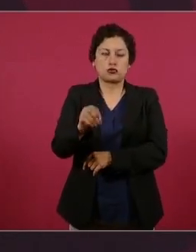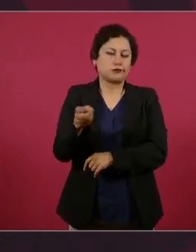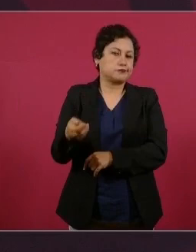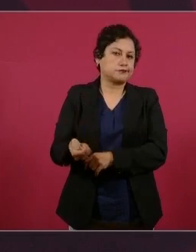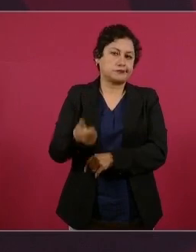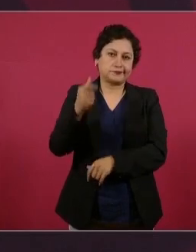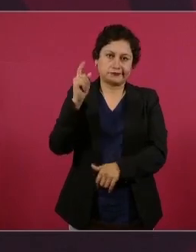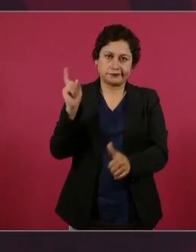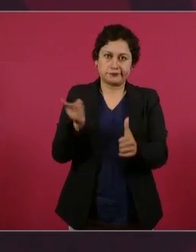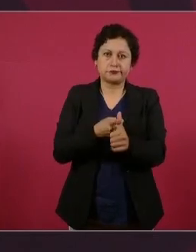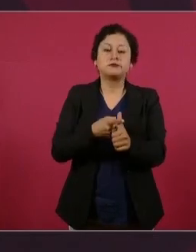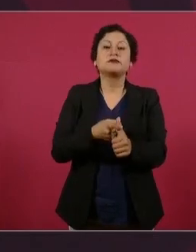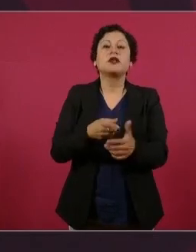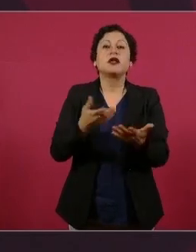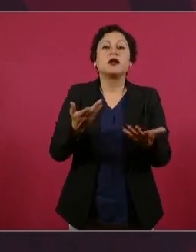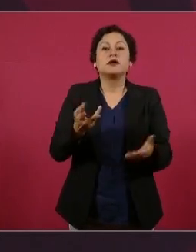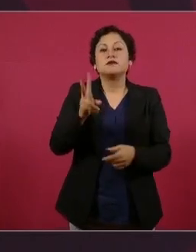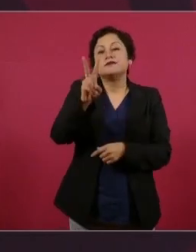una demanda